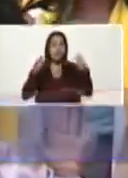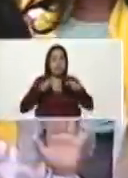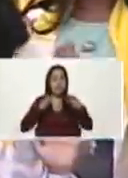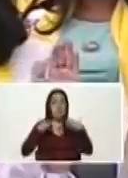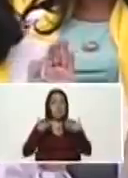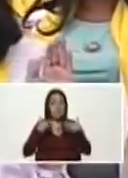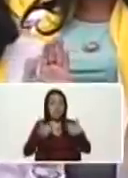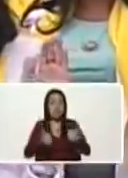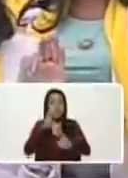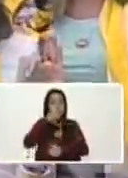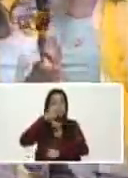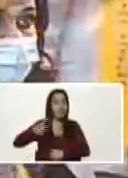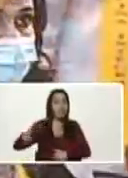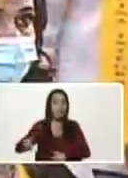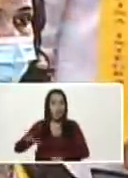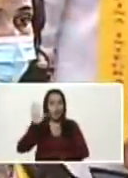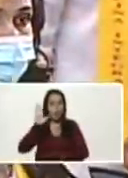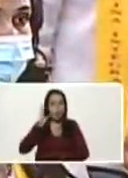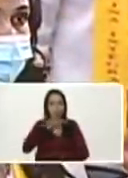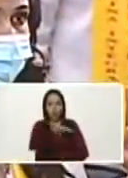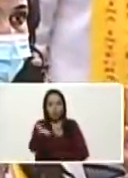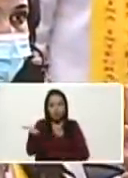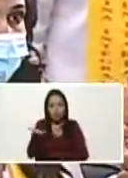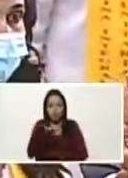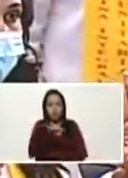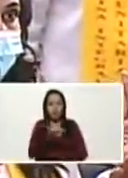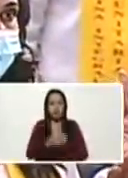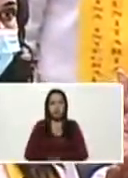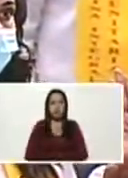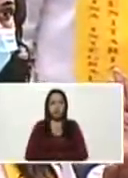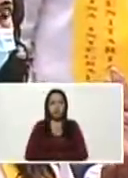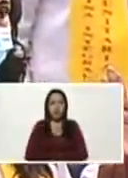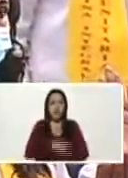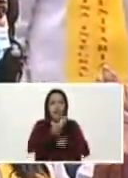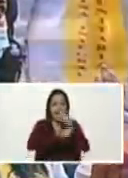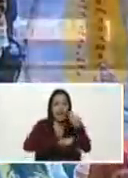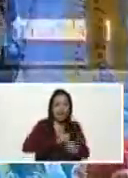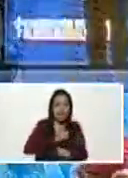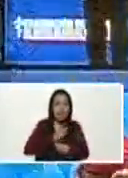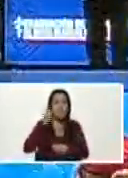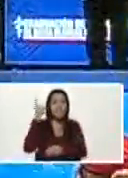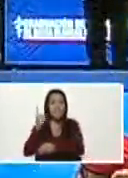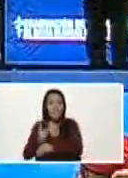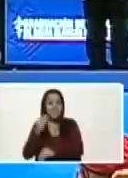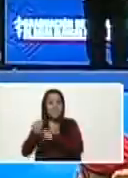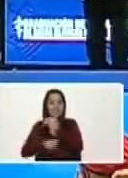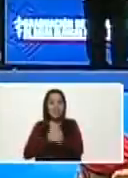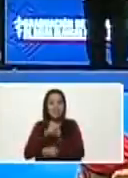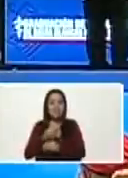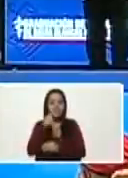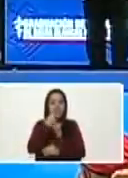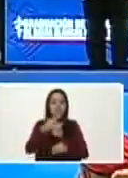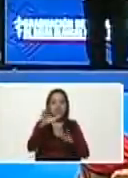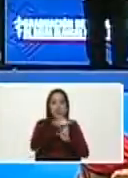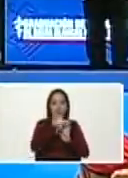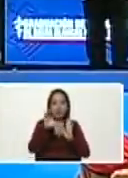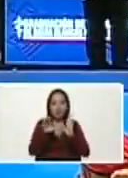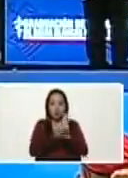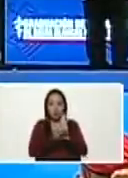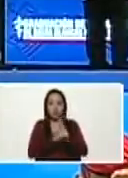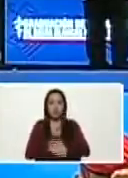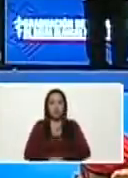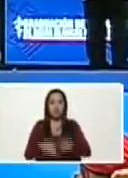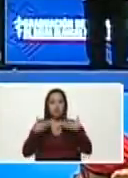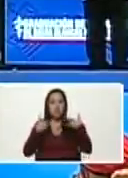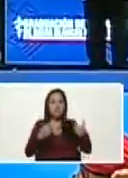pueblo. Juran ustedes cumplir y hacer cumplir los mandatos de la Constitución de una